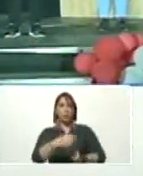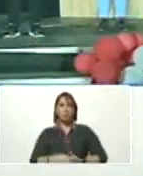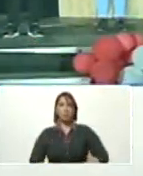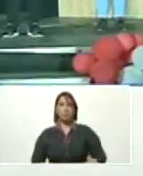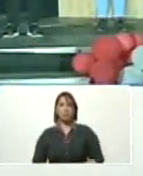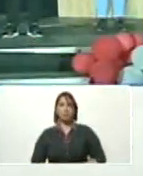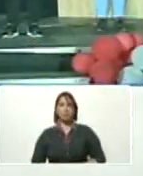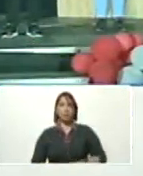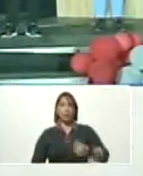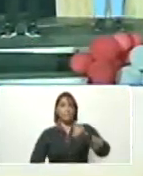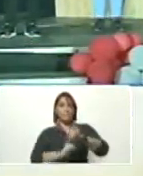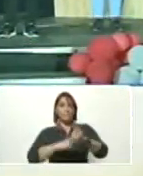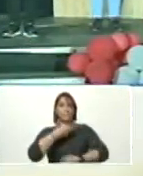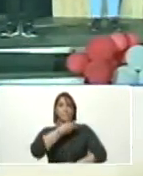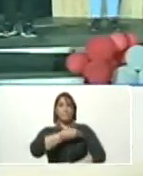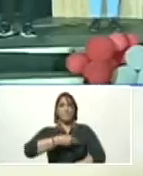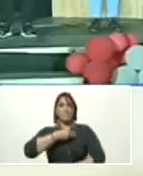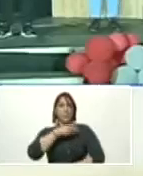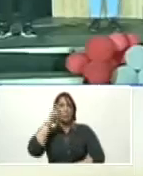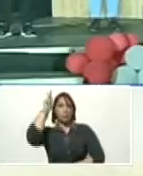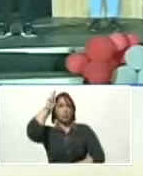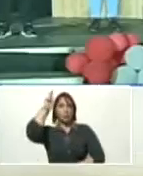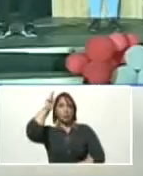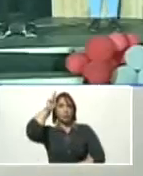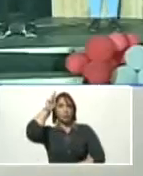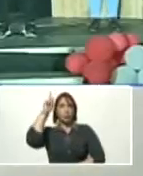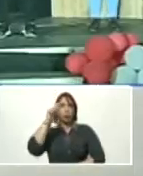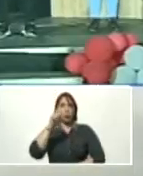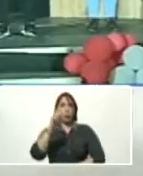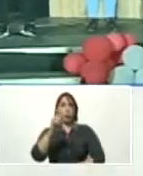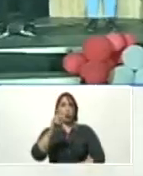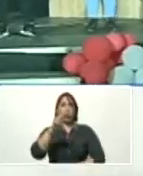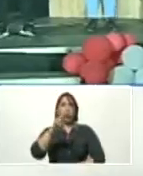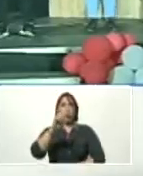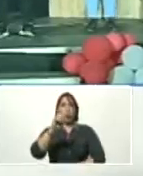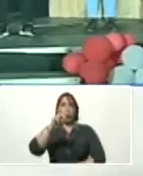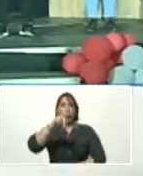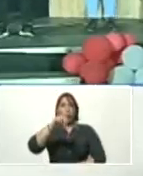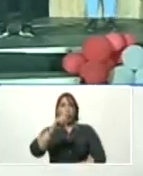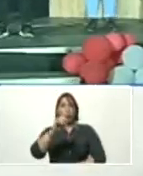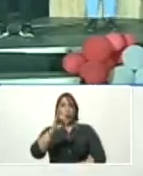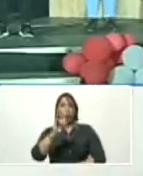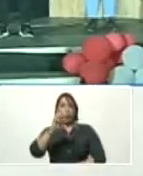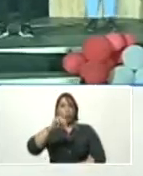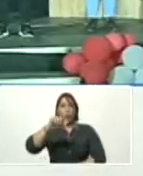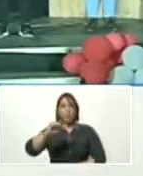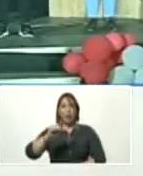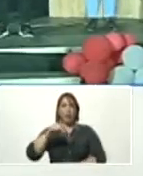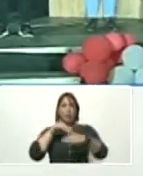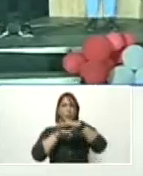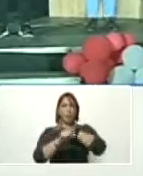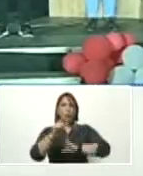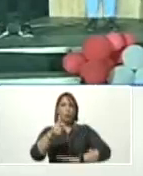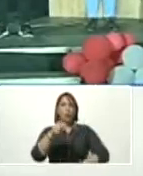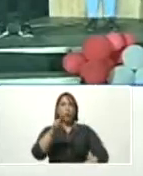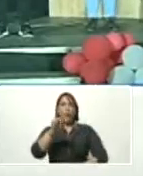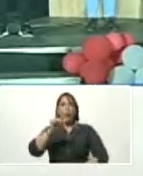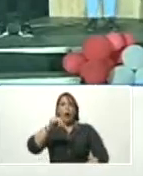en la base de Misiones Cacique Toronoima, allá en Guanta. Luis